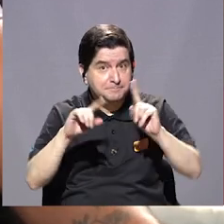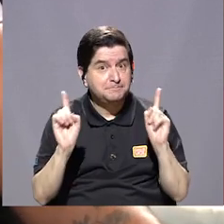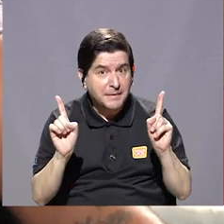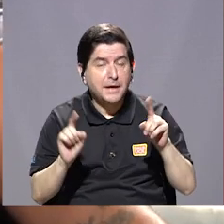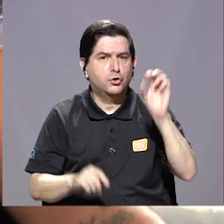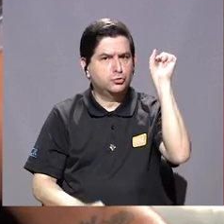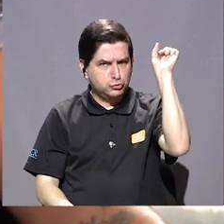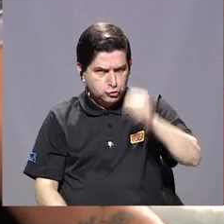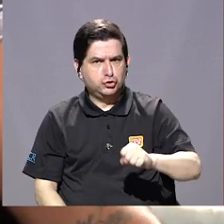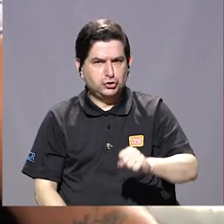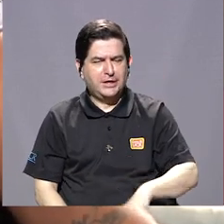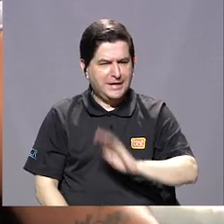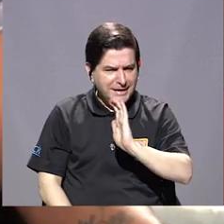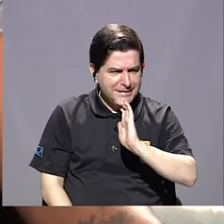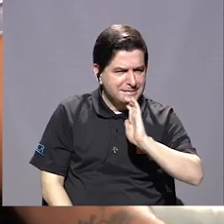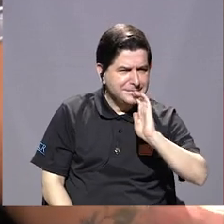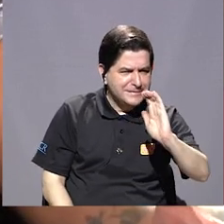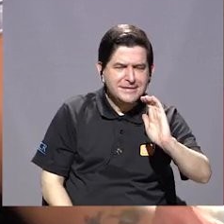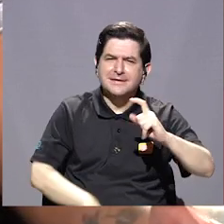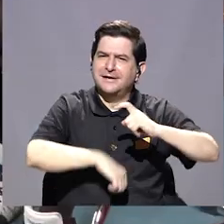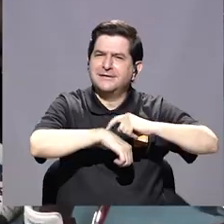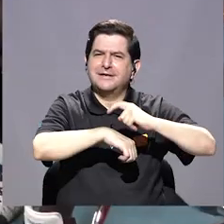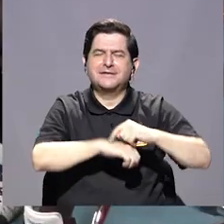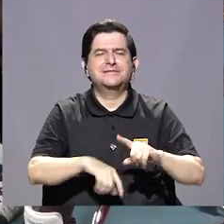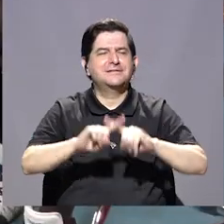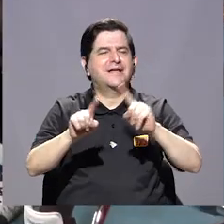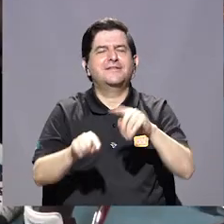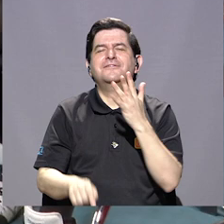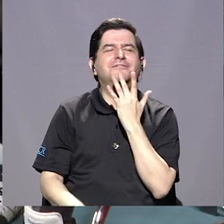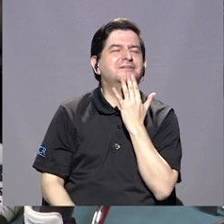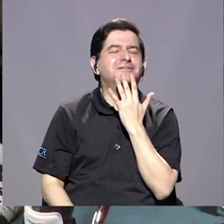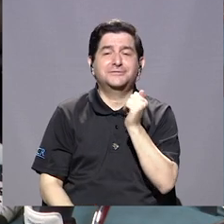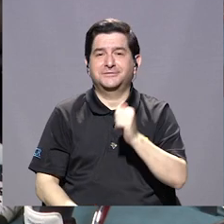Pero sí, fue una infancia de muchos colores.